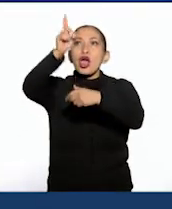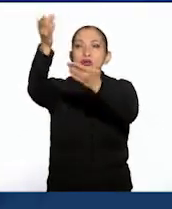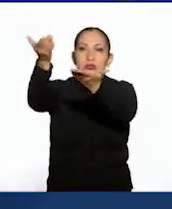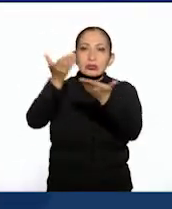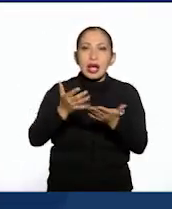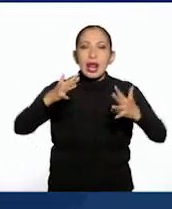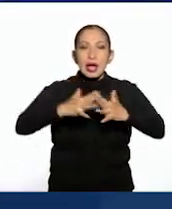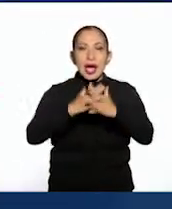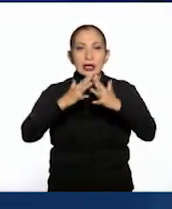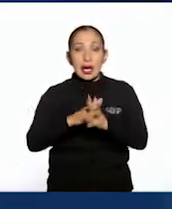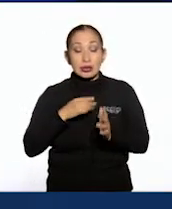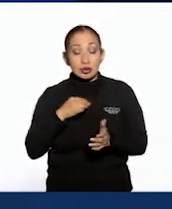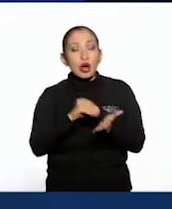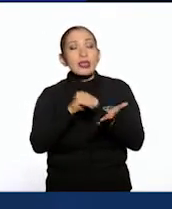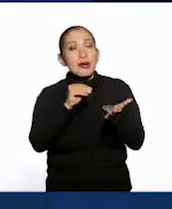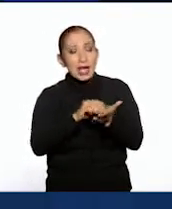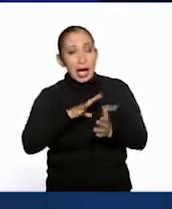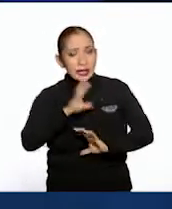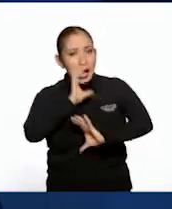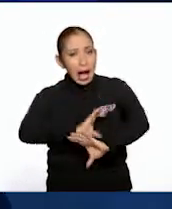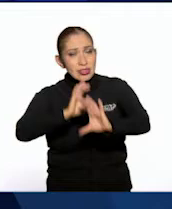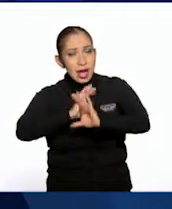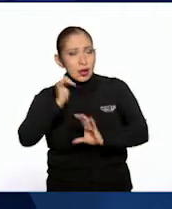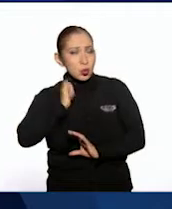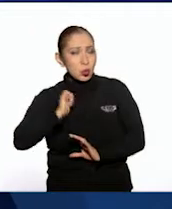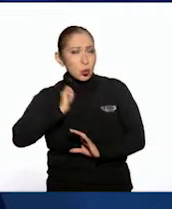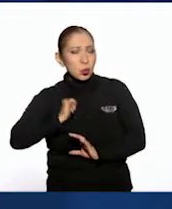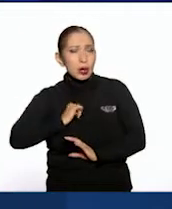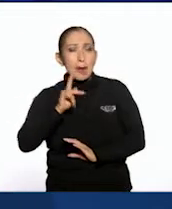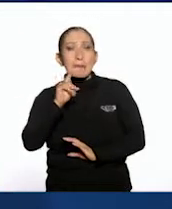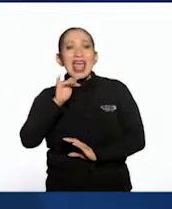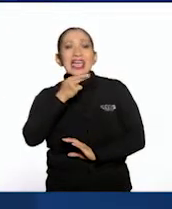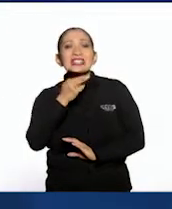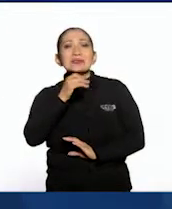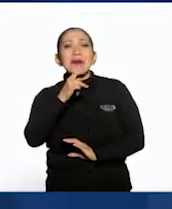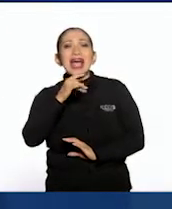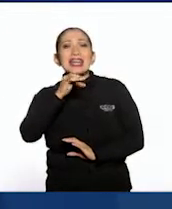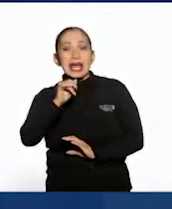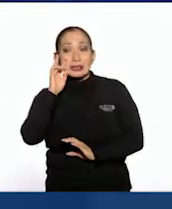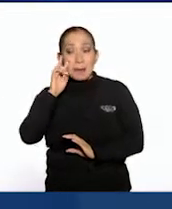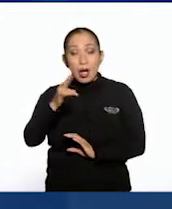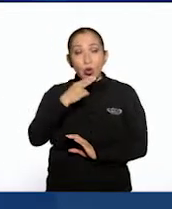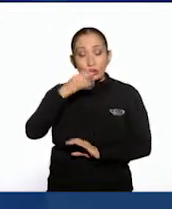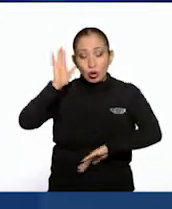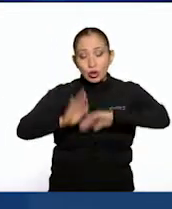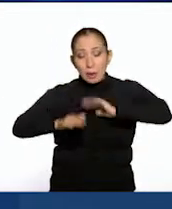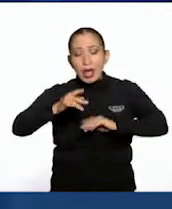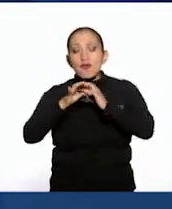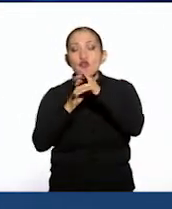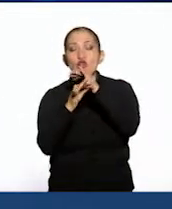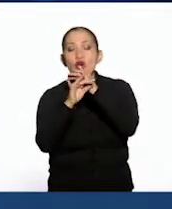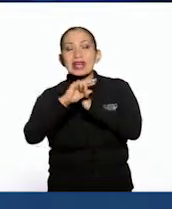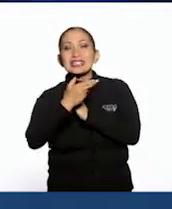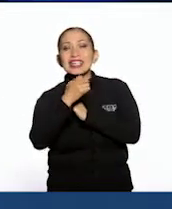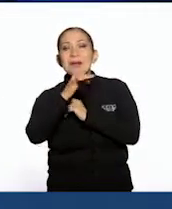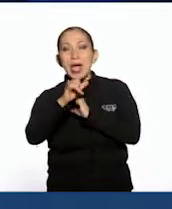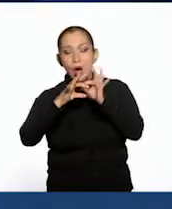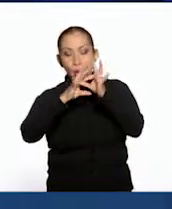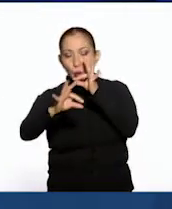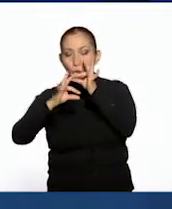de la guerra. Se conservan algunos cantos y danzas rituales prehispánicas y aún se puede ver el uso de tambores y flautas de chirimía